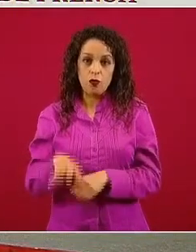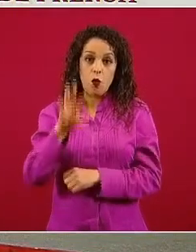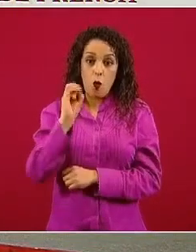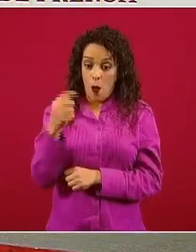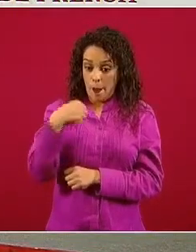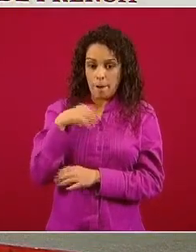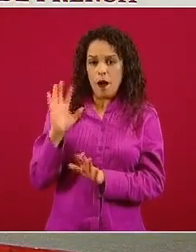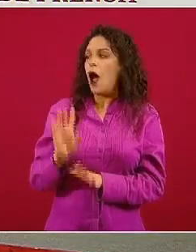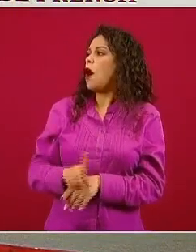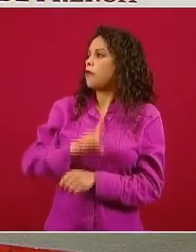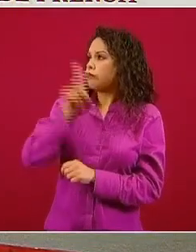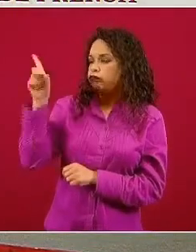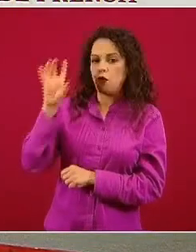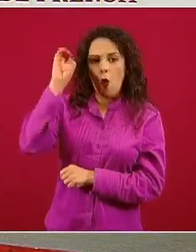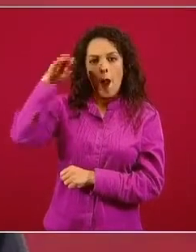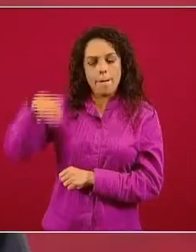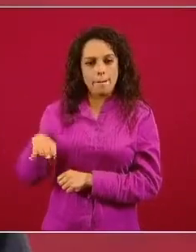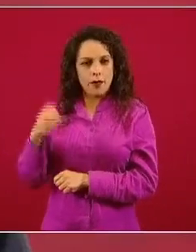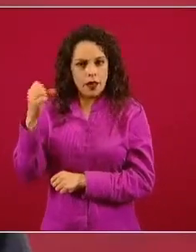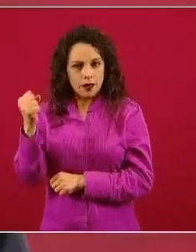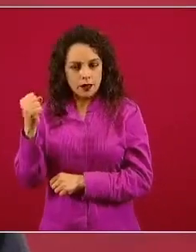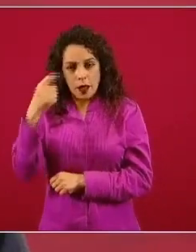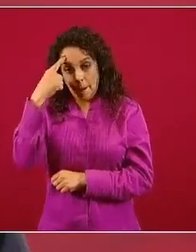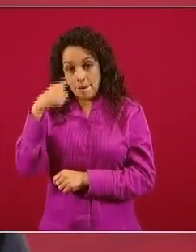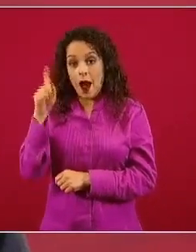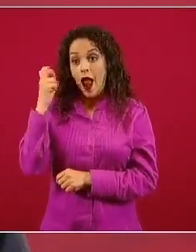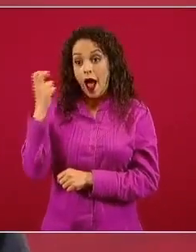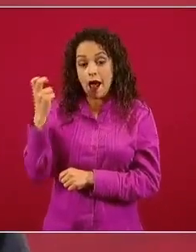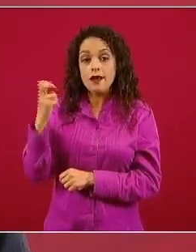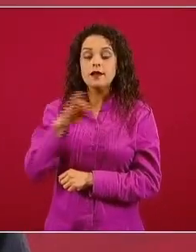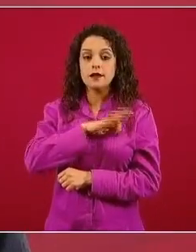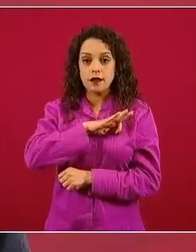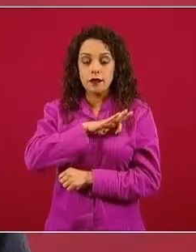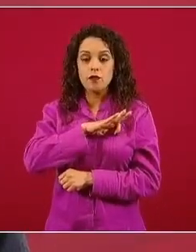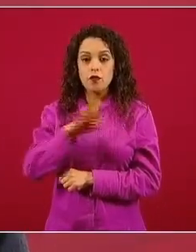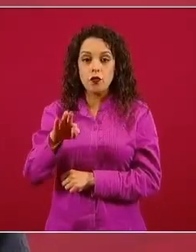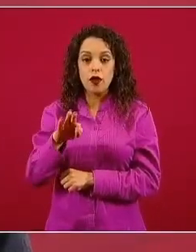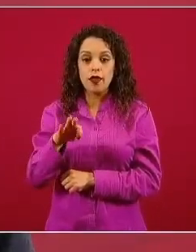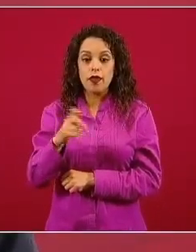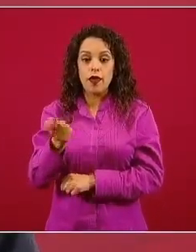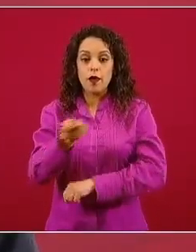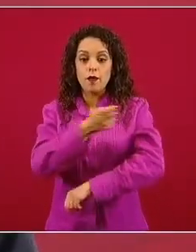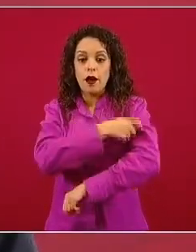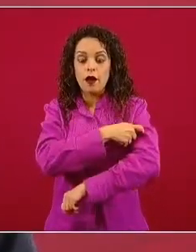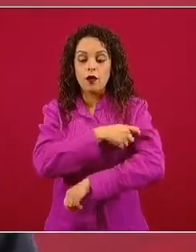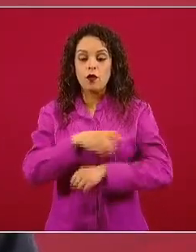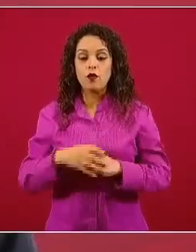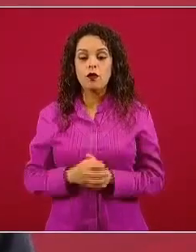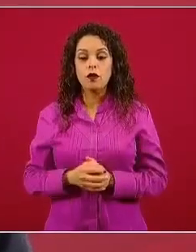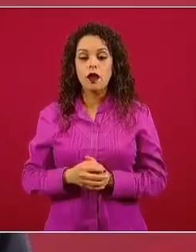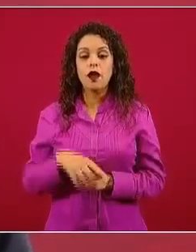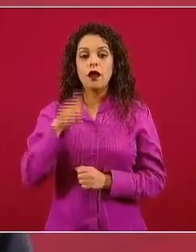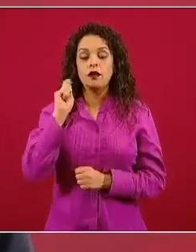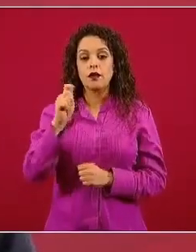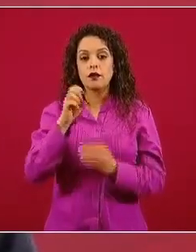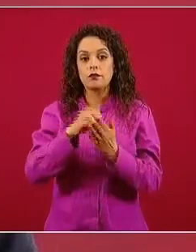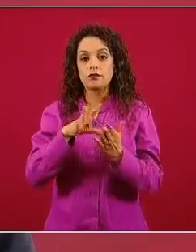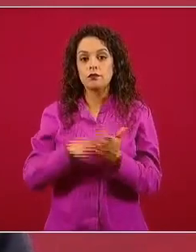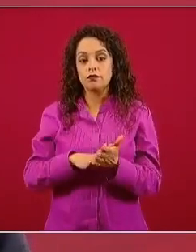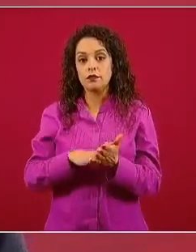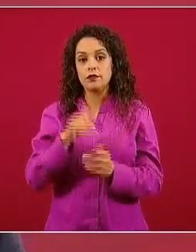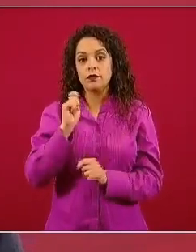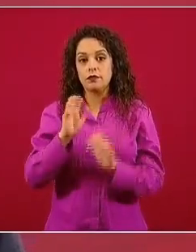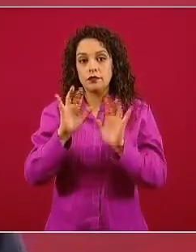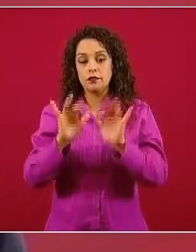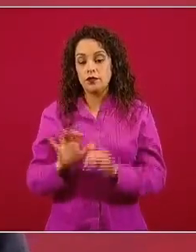la Salud, que en su momento esta vacuna pudiera alcanzar inclusive la plataforma COVAX, que es a través de la cual se